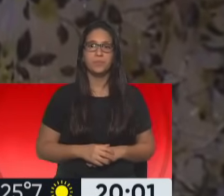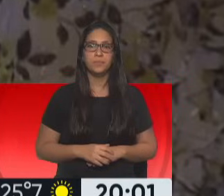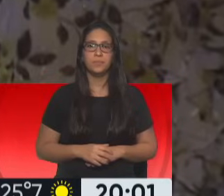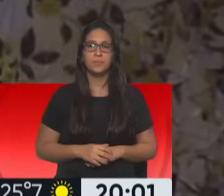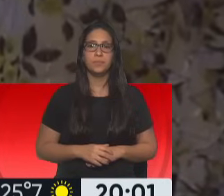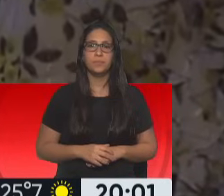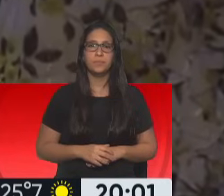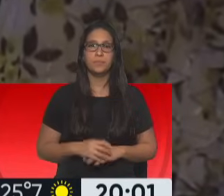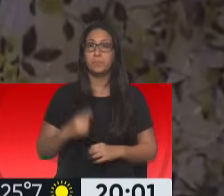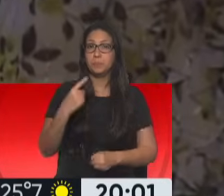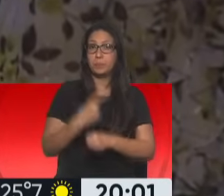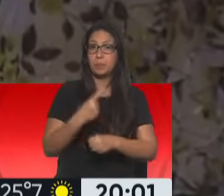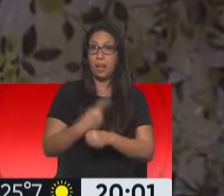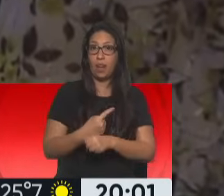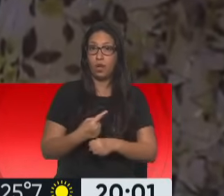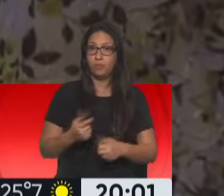Antes que nada,